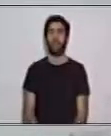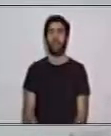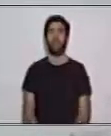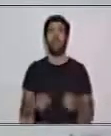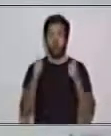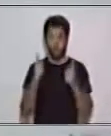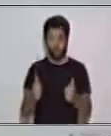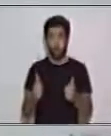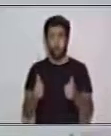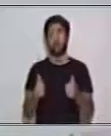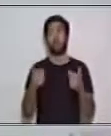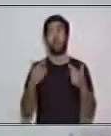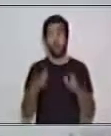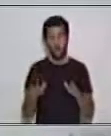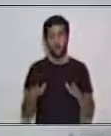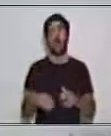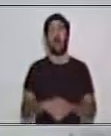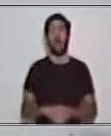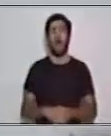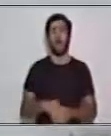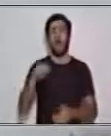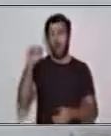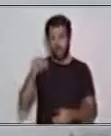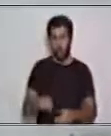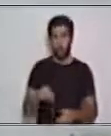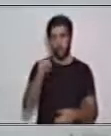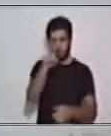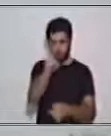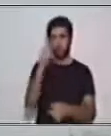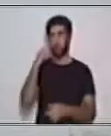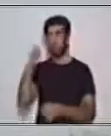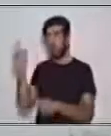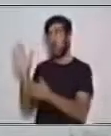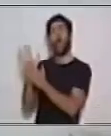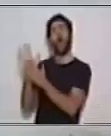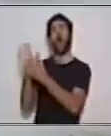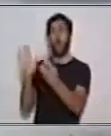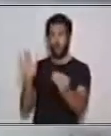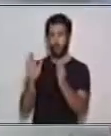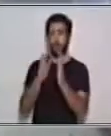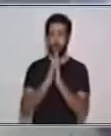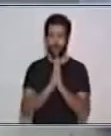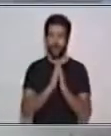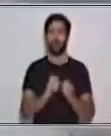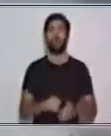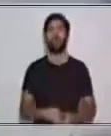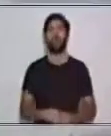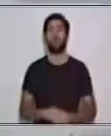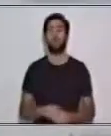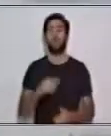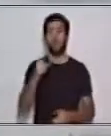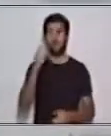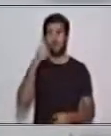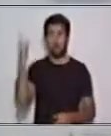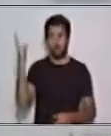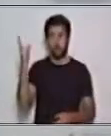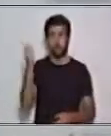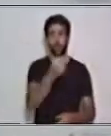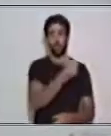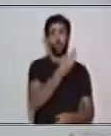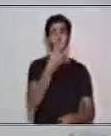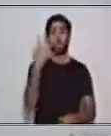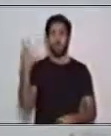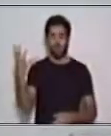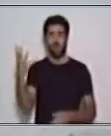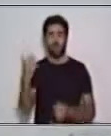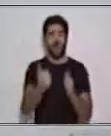Muy bien, ahora escríbelas en tu hoja o en tu cuaderno. Esta es la cantidad de hermanos que cada